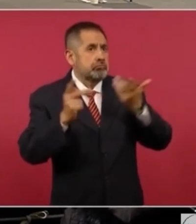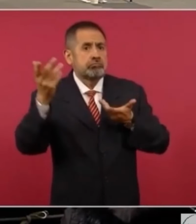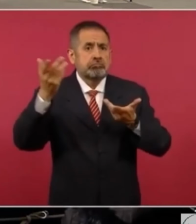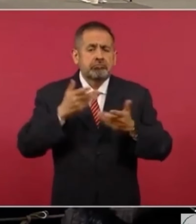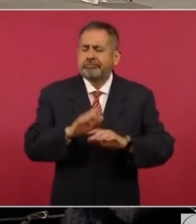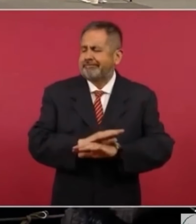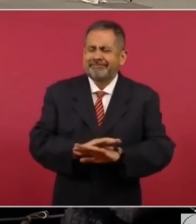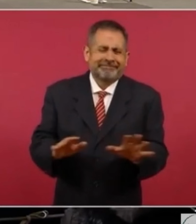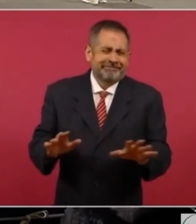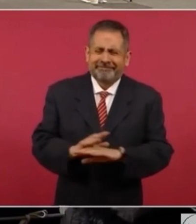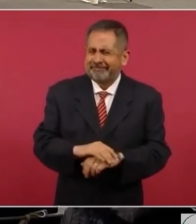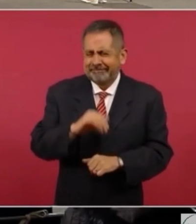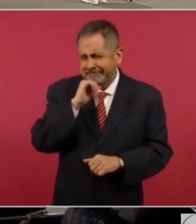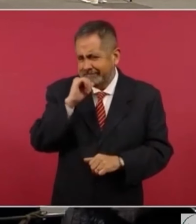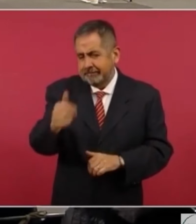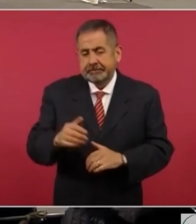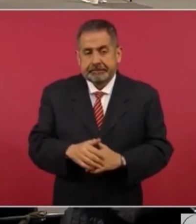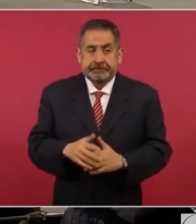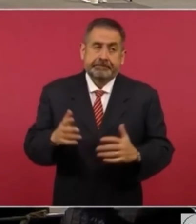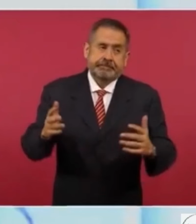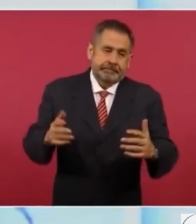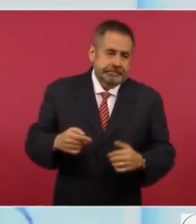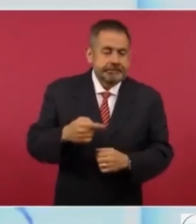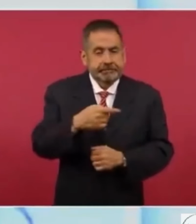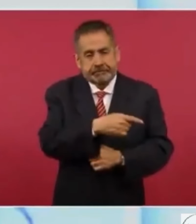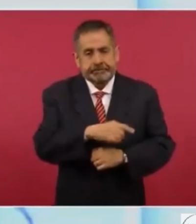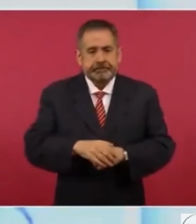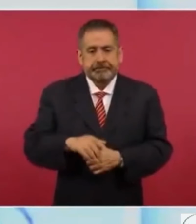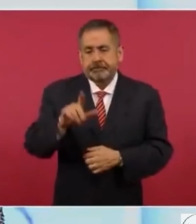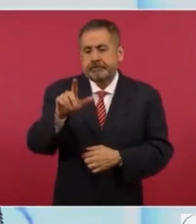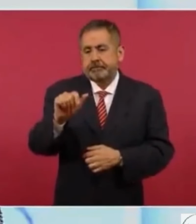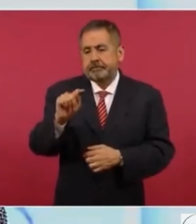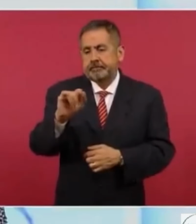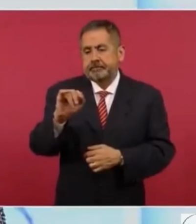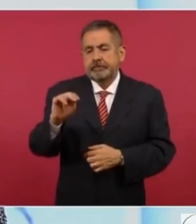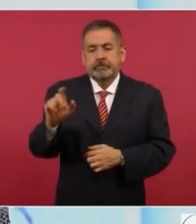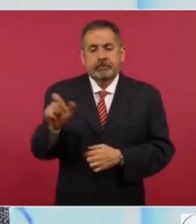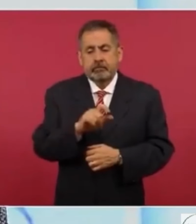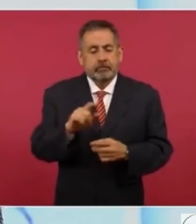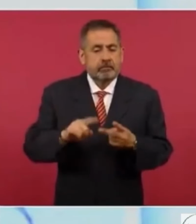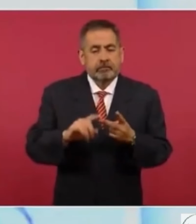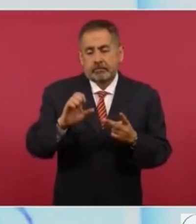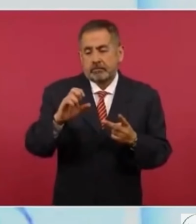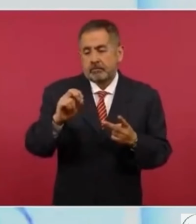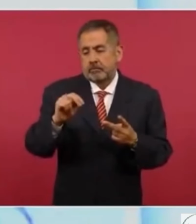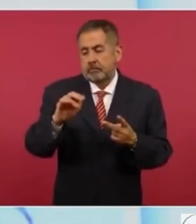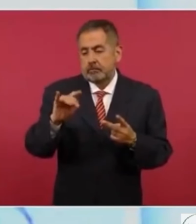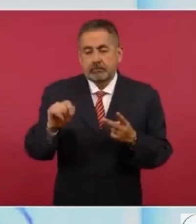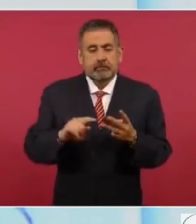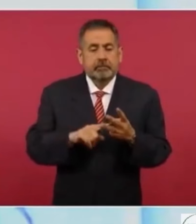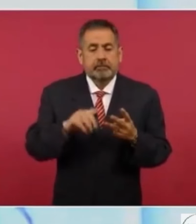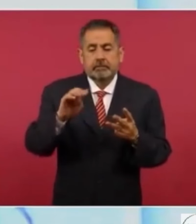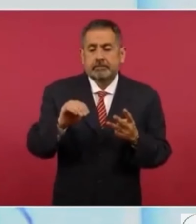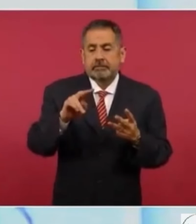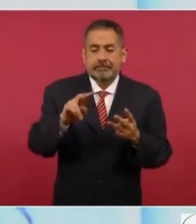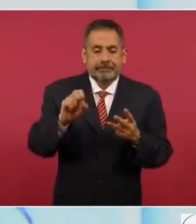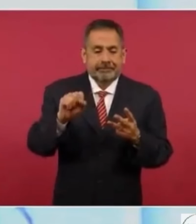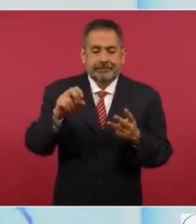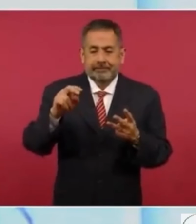programas sociales. No obstante, Latinos, Infobae, El Economista, MBS